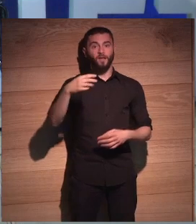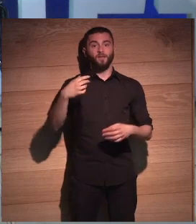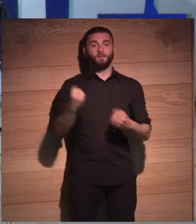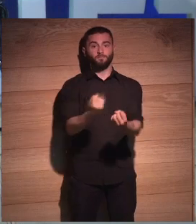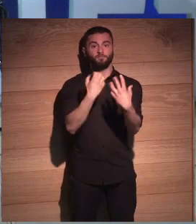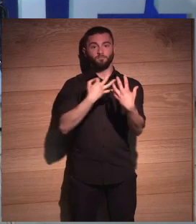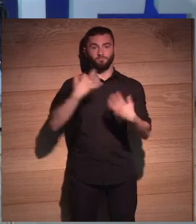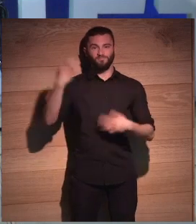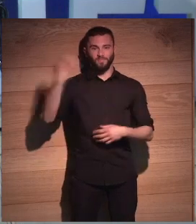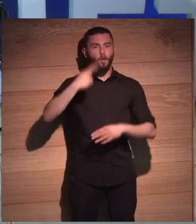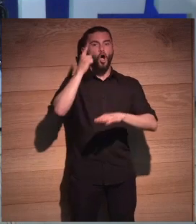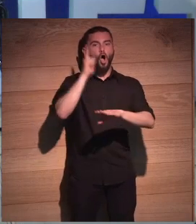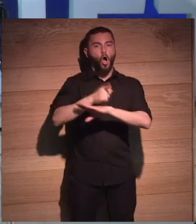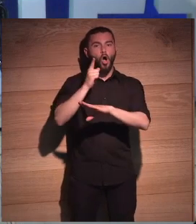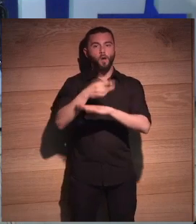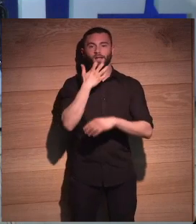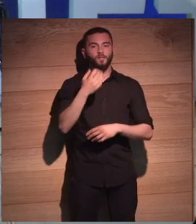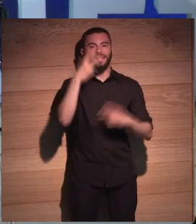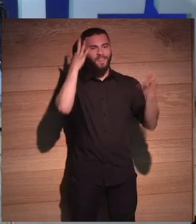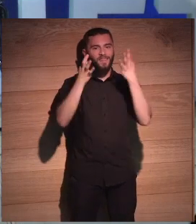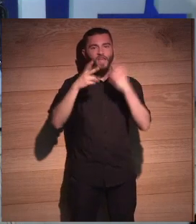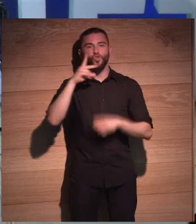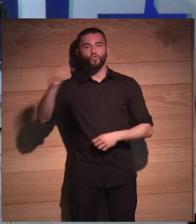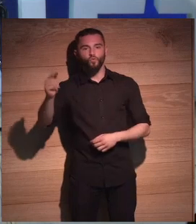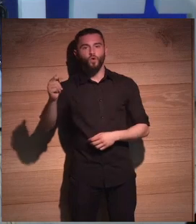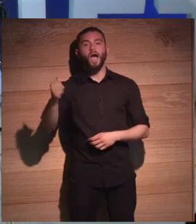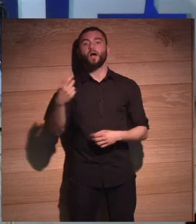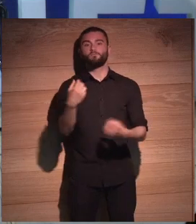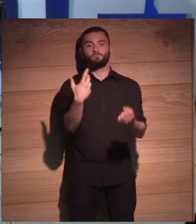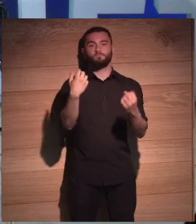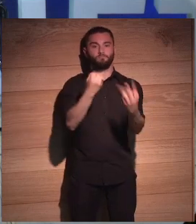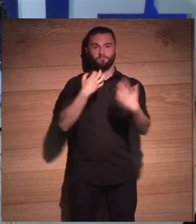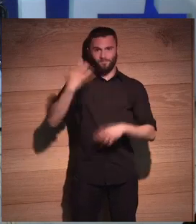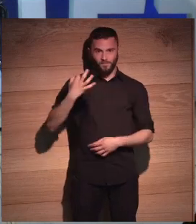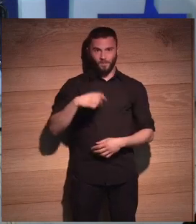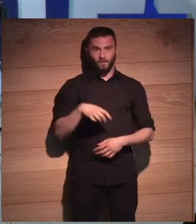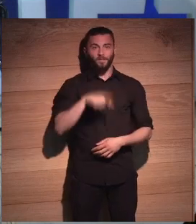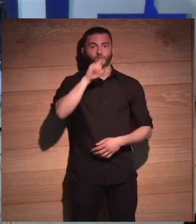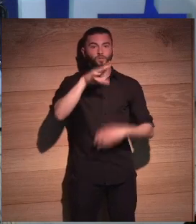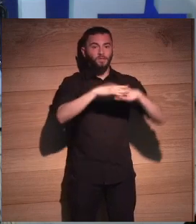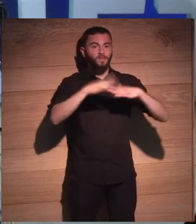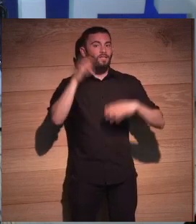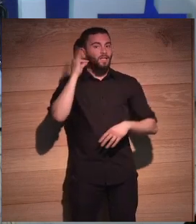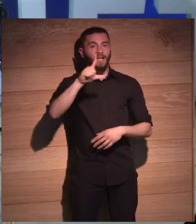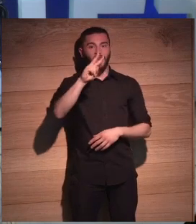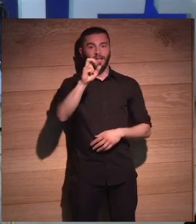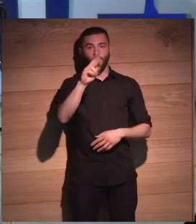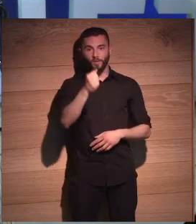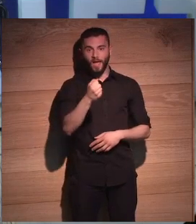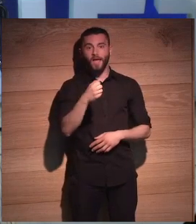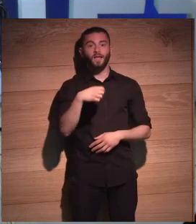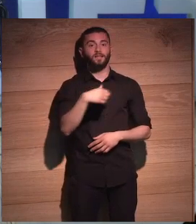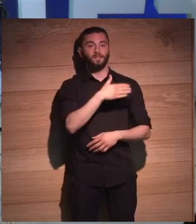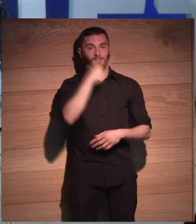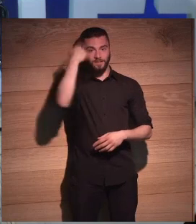una fuga de datos, ¿no? Hay una usuaria de Twitter que te manda una pregunta, Laura Herarias, quiere saber si estáis